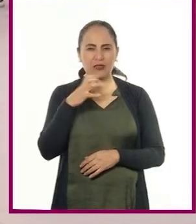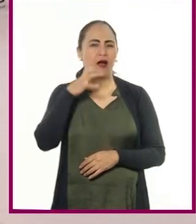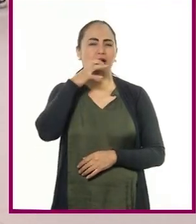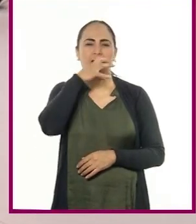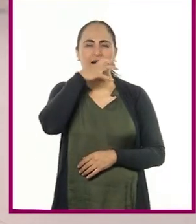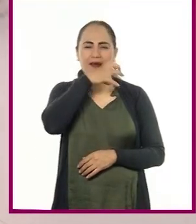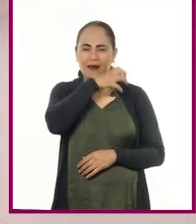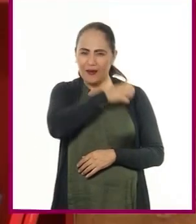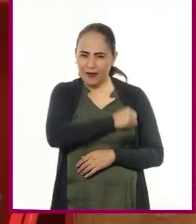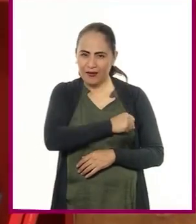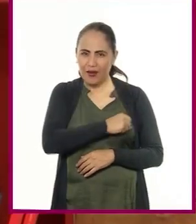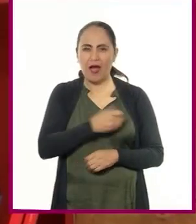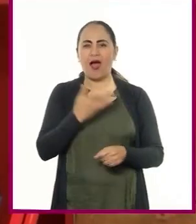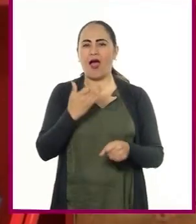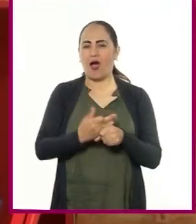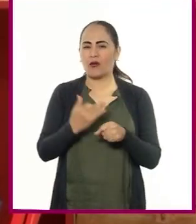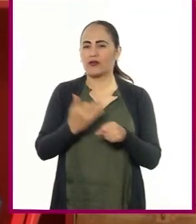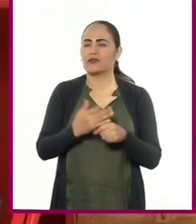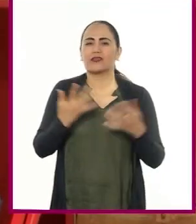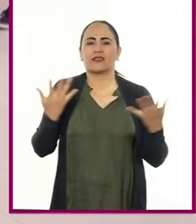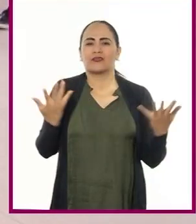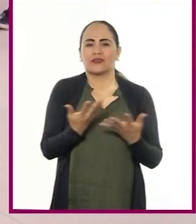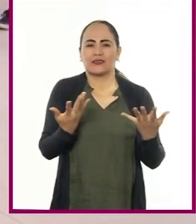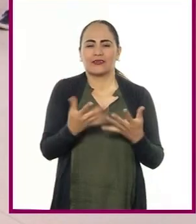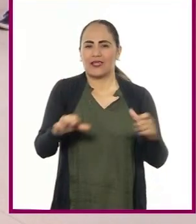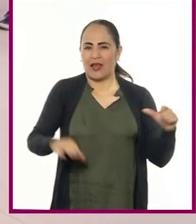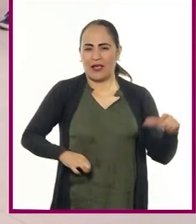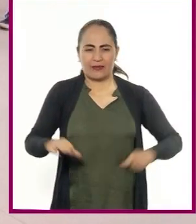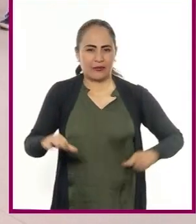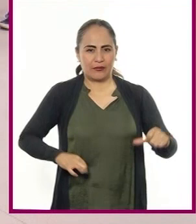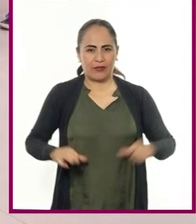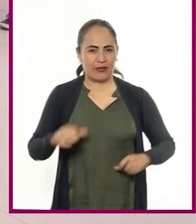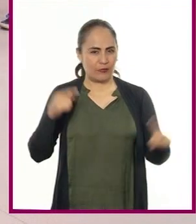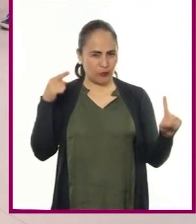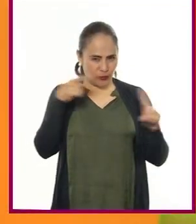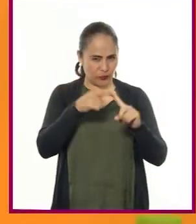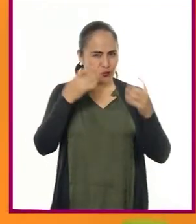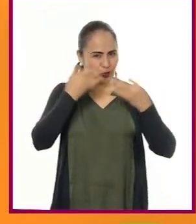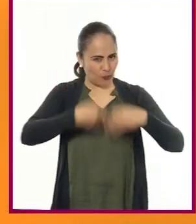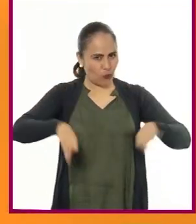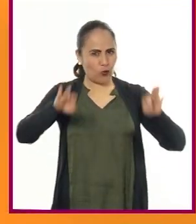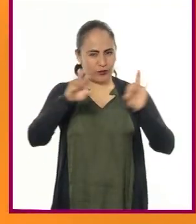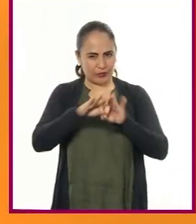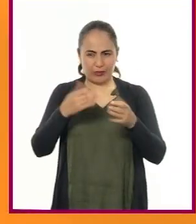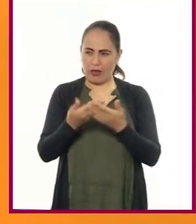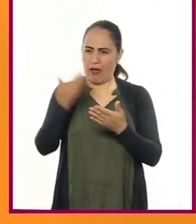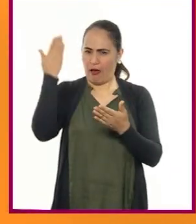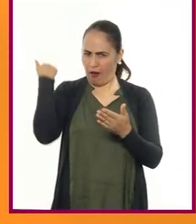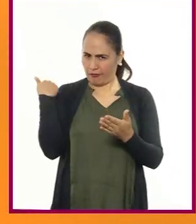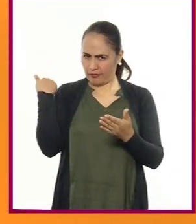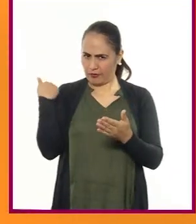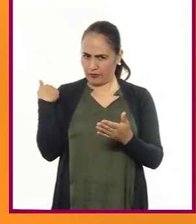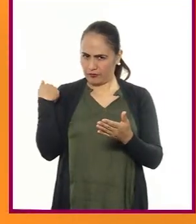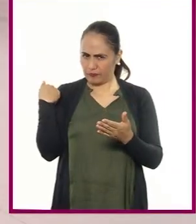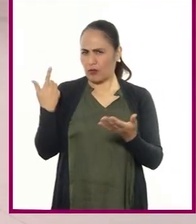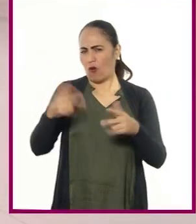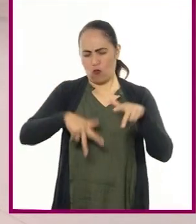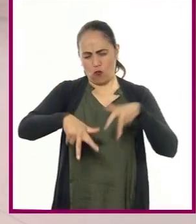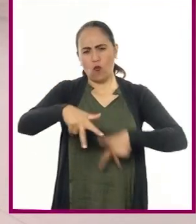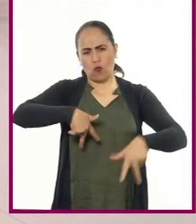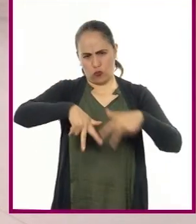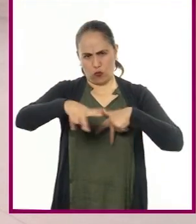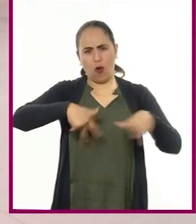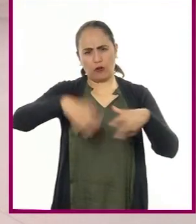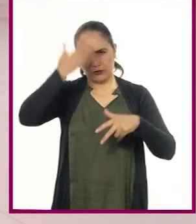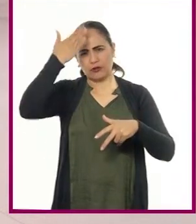bien. ¿Qué vamos a hacer ahora para nuestras actividades principales? Ya vimos anteriormente todo lo que tenía que ver con el fútbol.